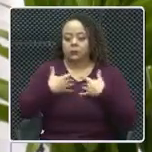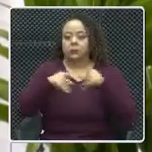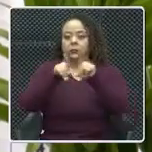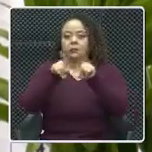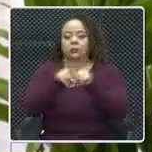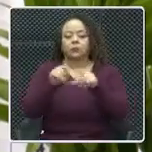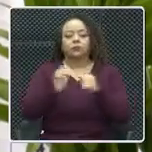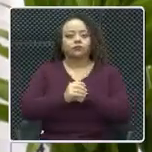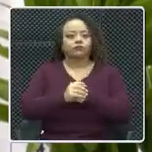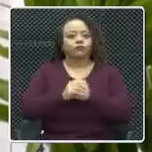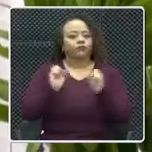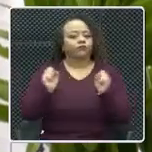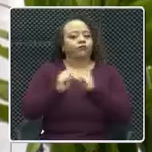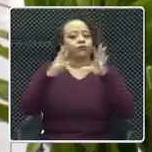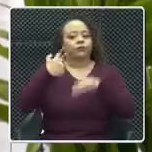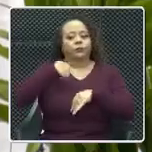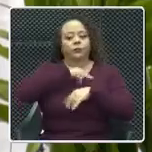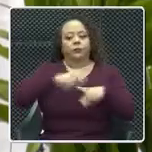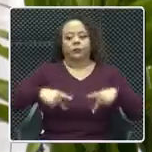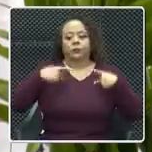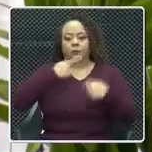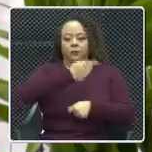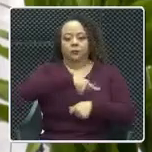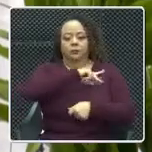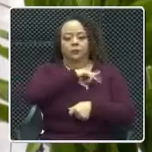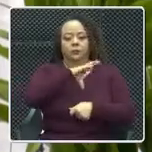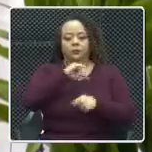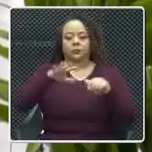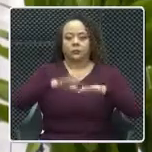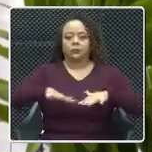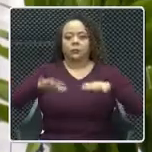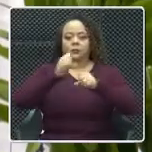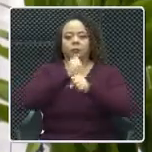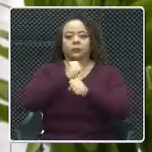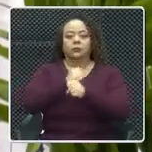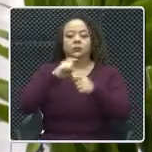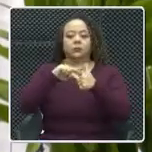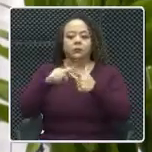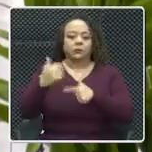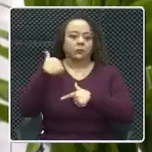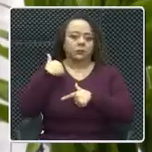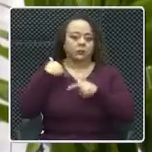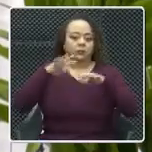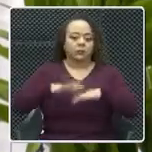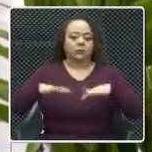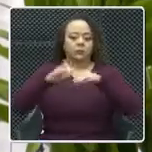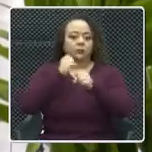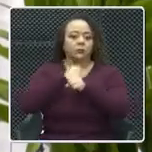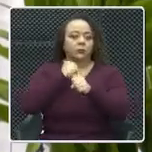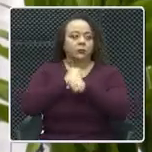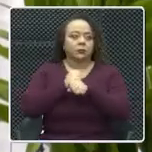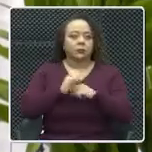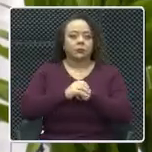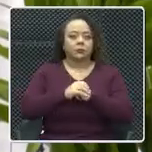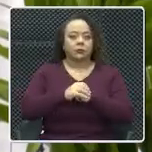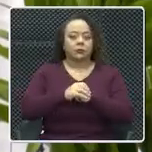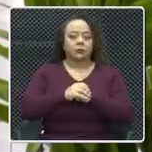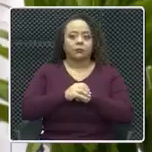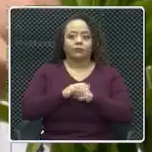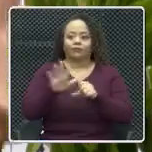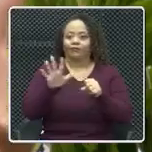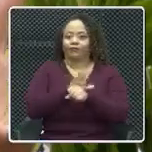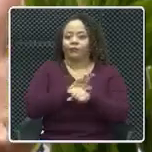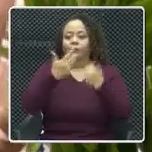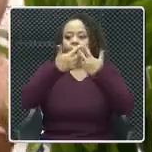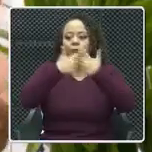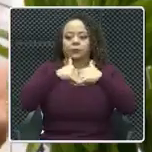siendo detonantes en nuestra vida personal y en los ambientes de trabajo. Entonces tenemos ambientes de trabajo colapsados, empresas que